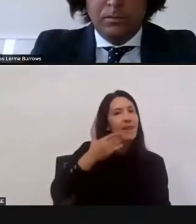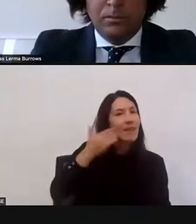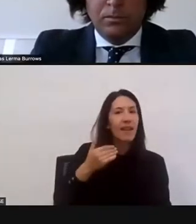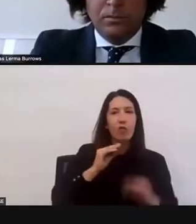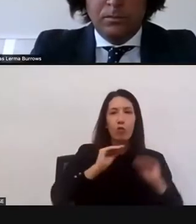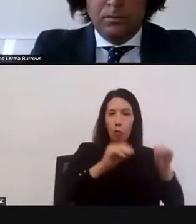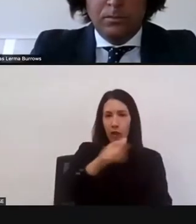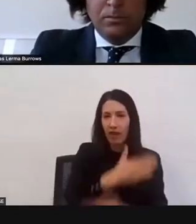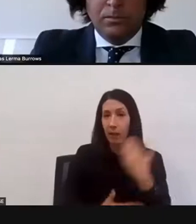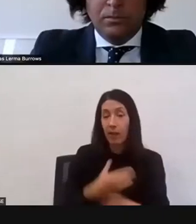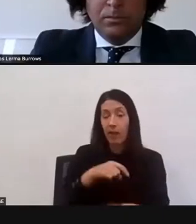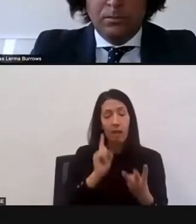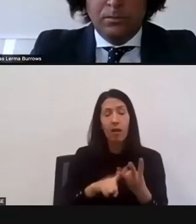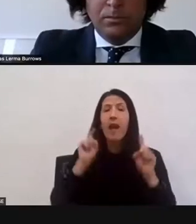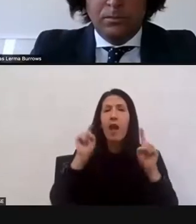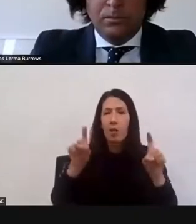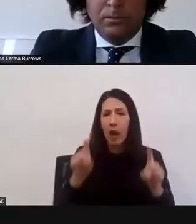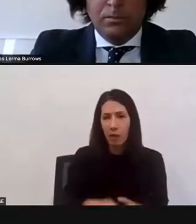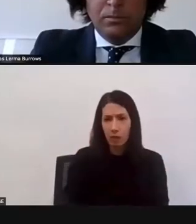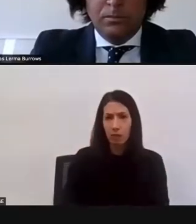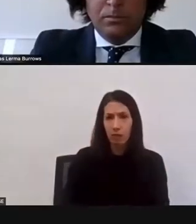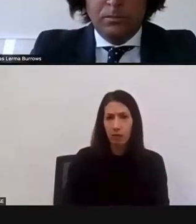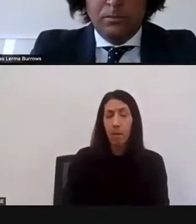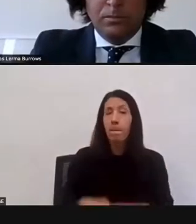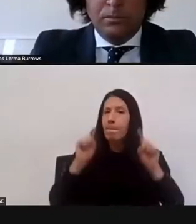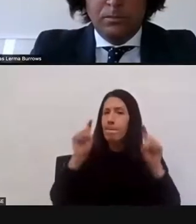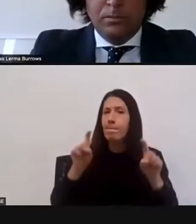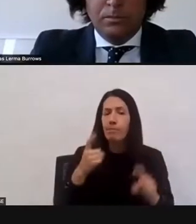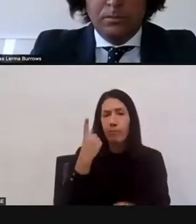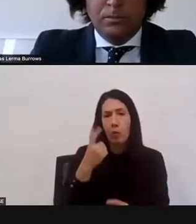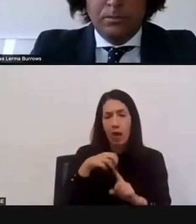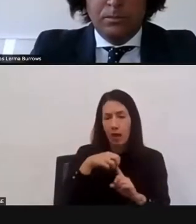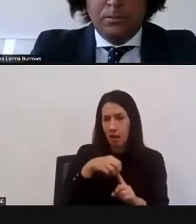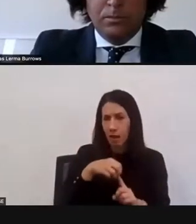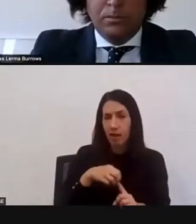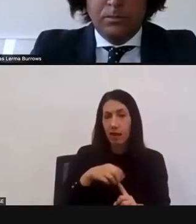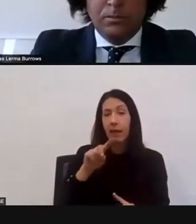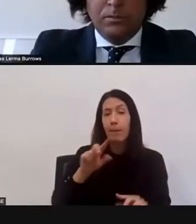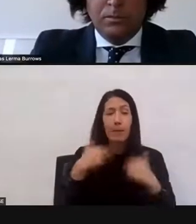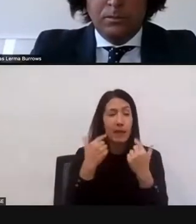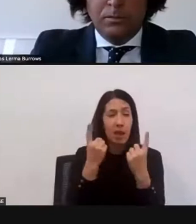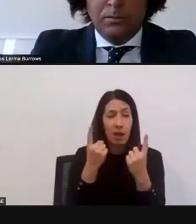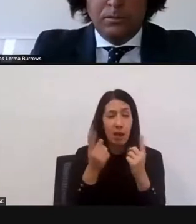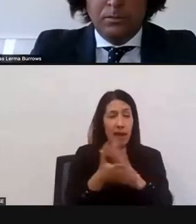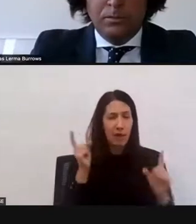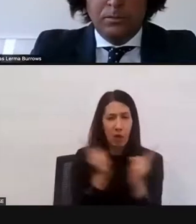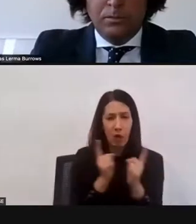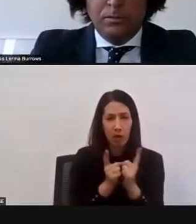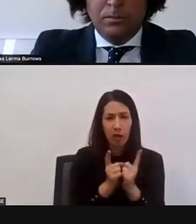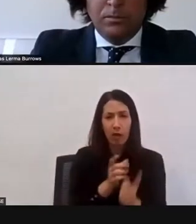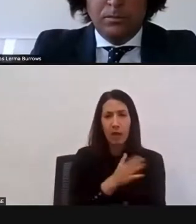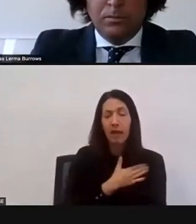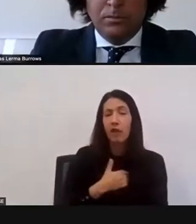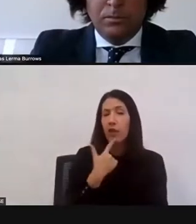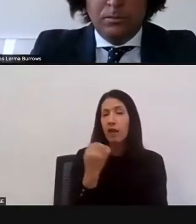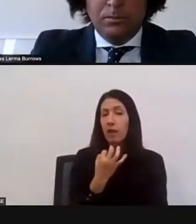y educación, ¿no? Que es una de las claves, ¿no? Y permitirme de forma muy rápida que diga lo siguiente, ¿no?